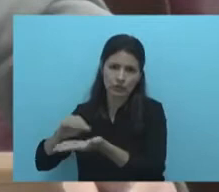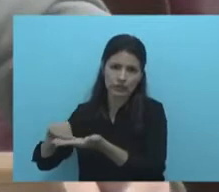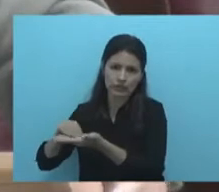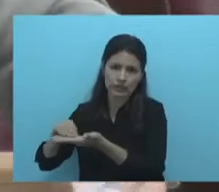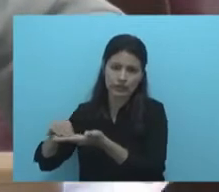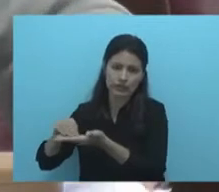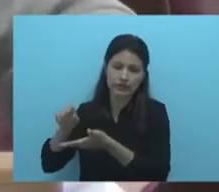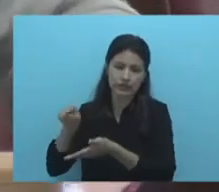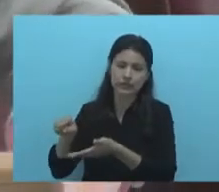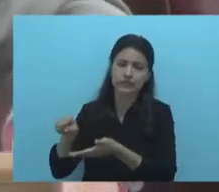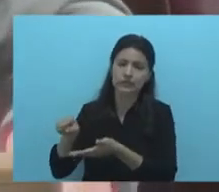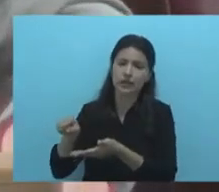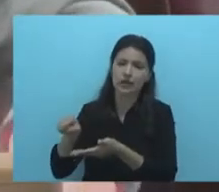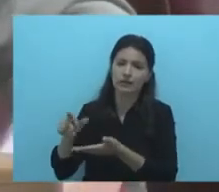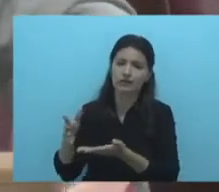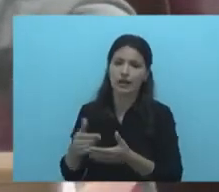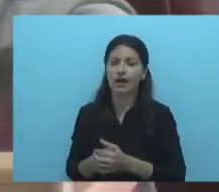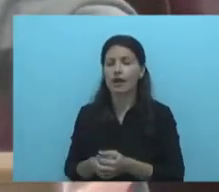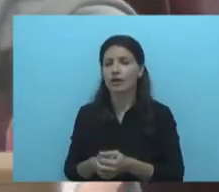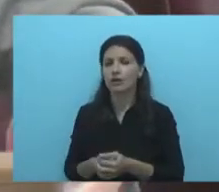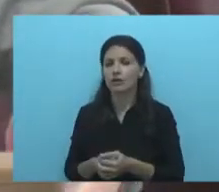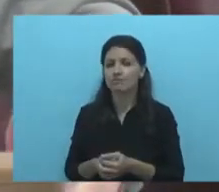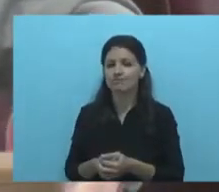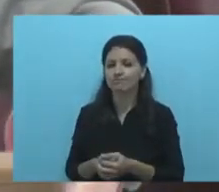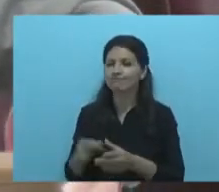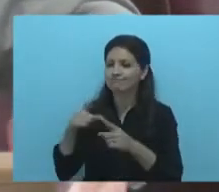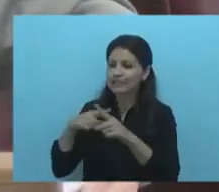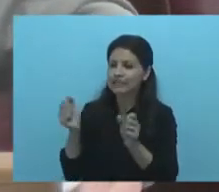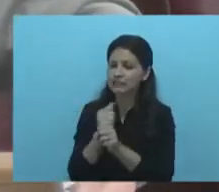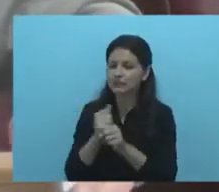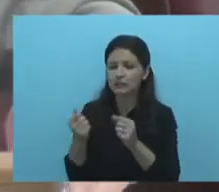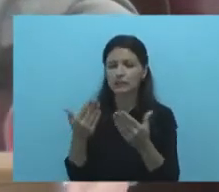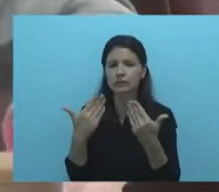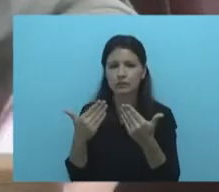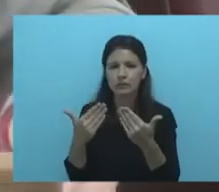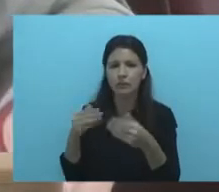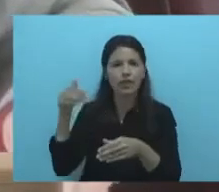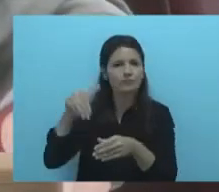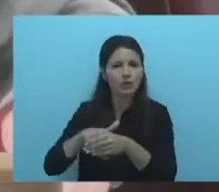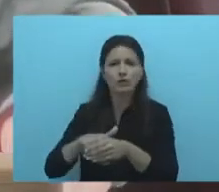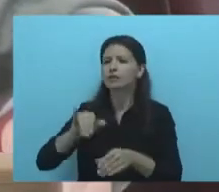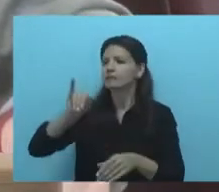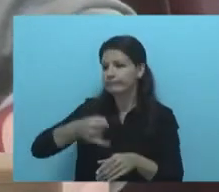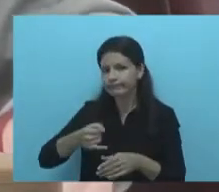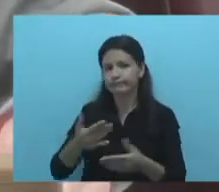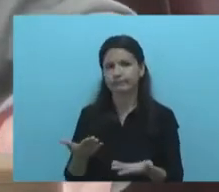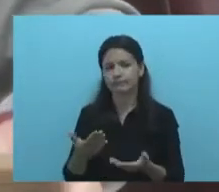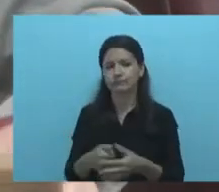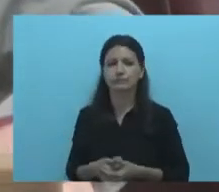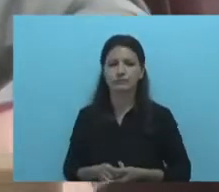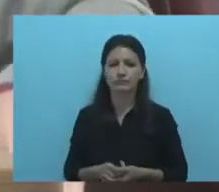tantas cuestiones que no tratan las medias sanciones de la Cámara de Diputados esta vez y en esta oportunidad, lo